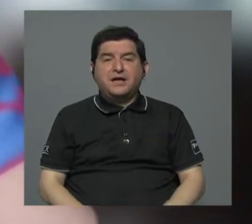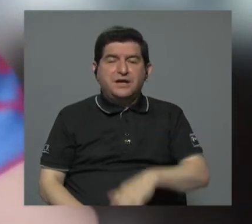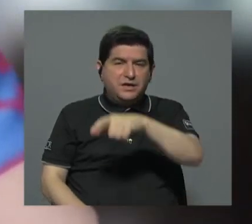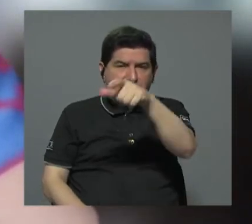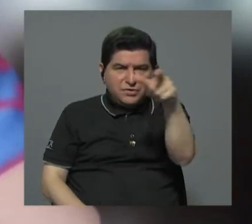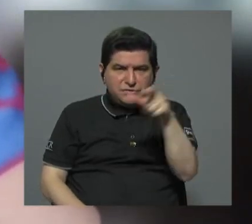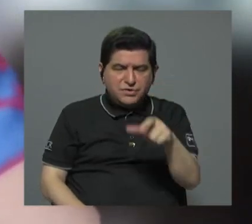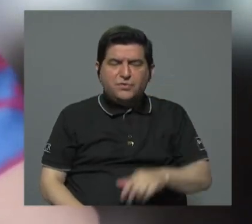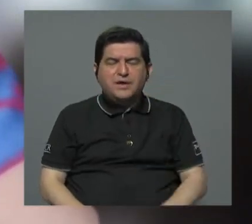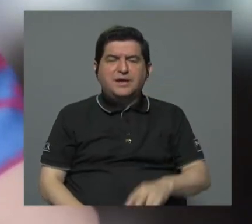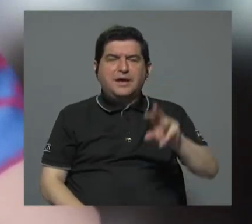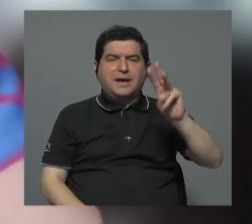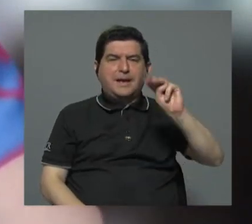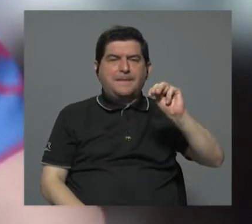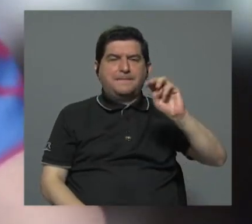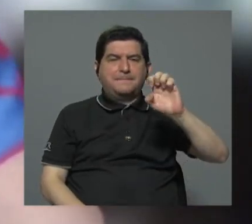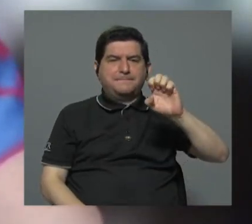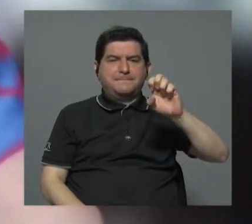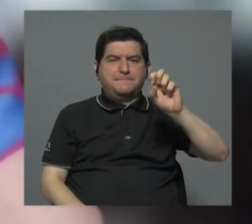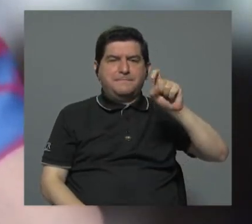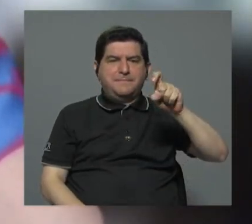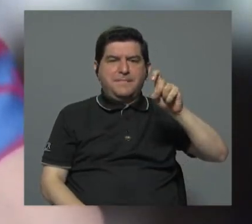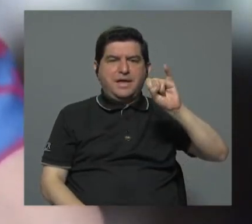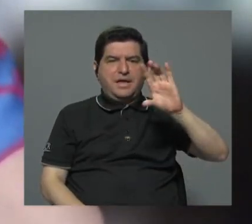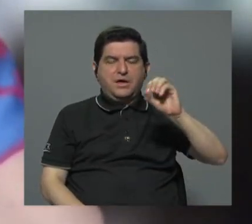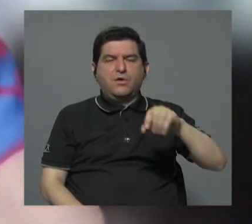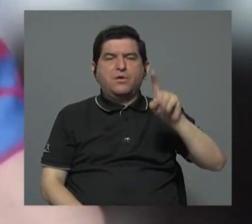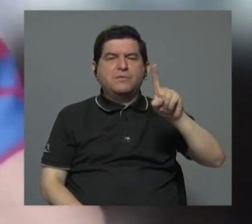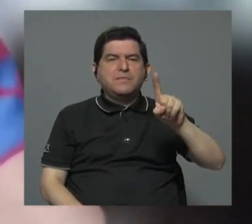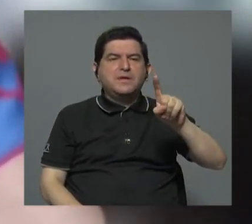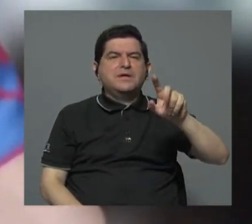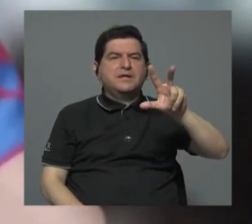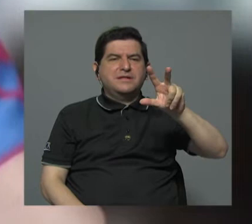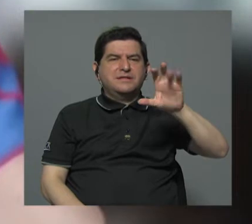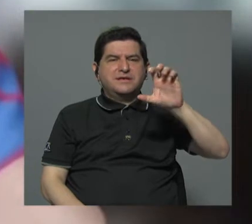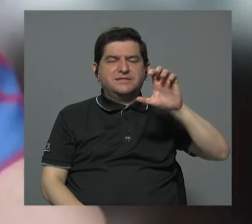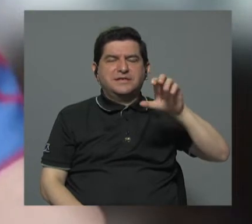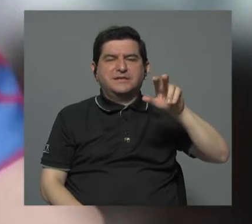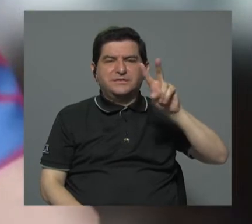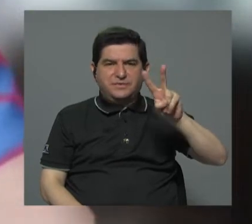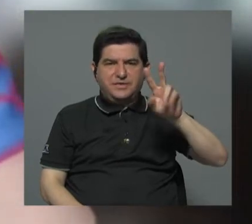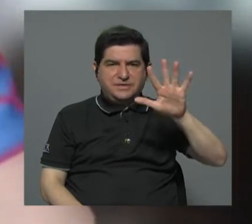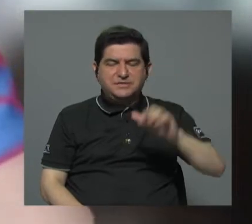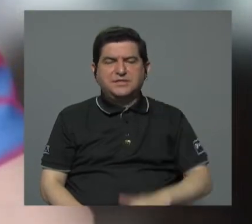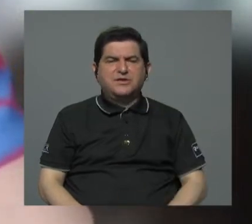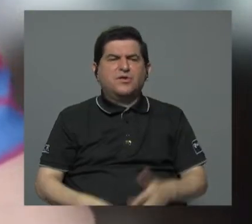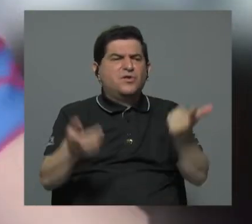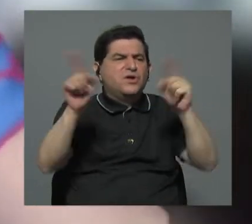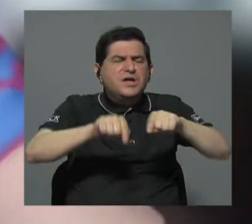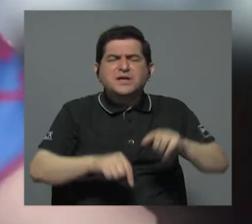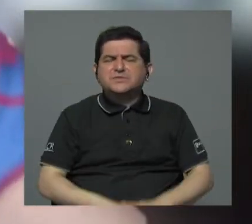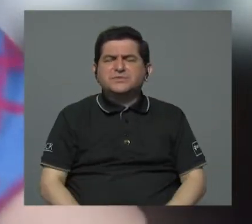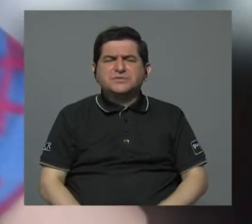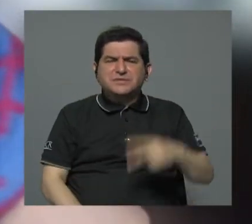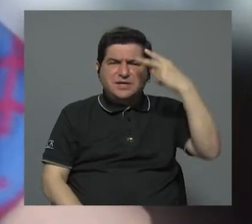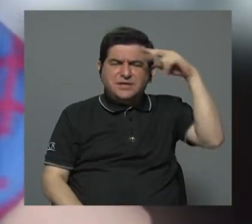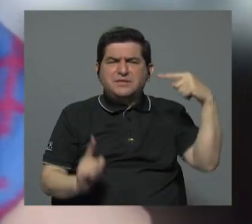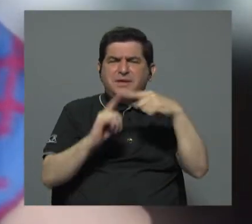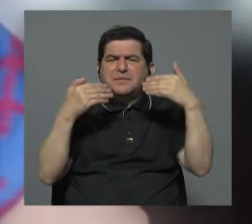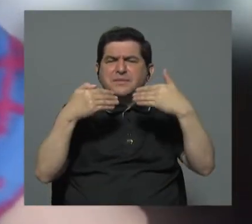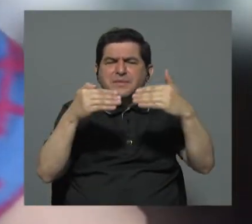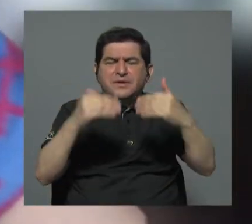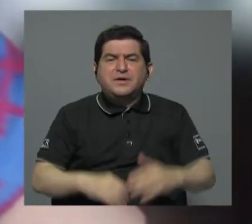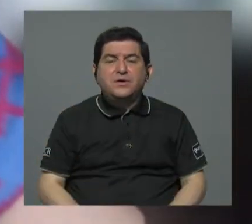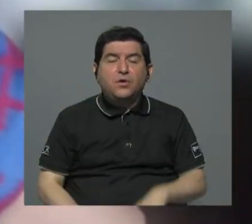en 1325. ¿Qué es lo que sucede en esta sociedad, bueno, en toda en Mesoamérica? Que cuando un pueblo